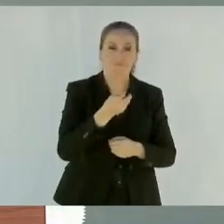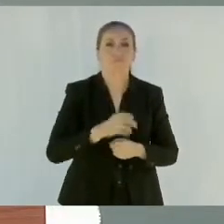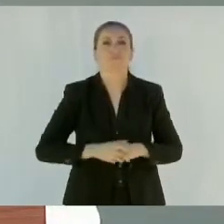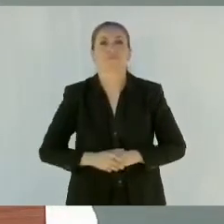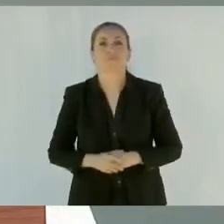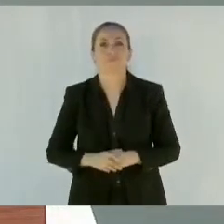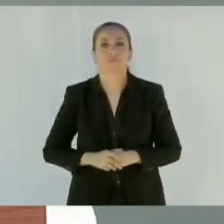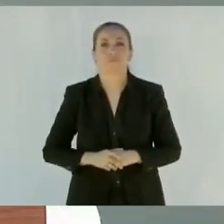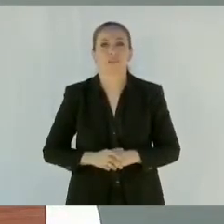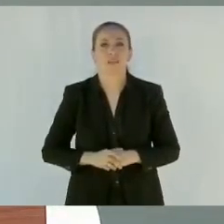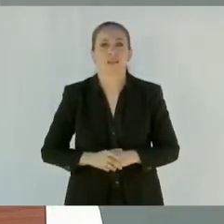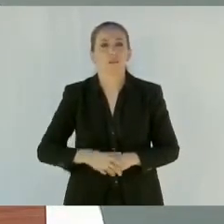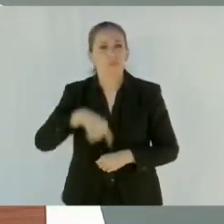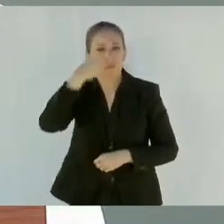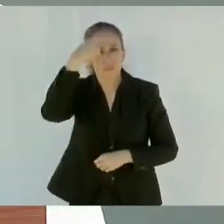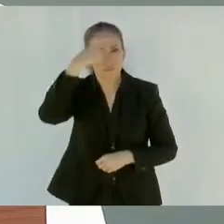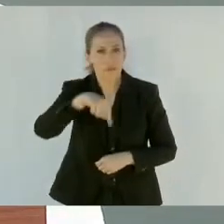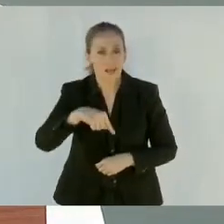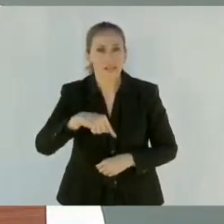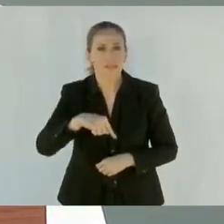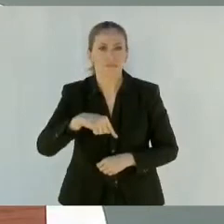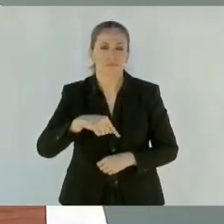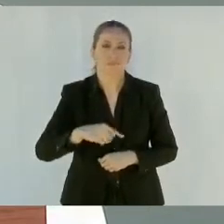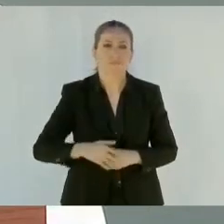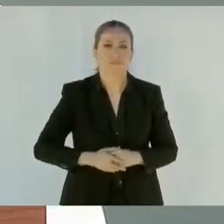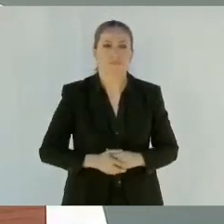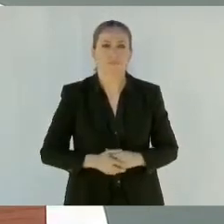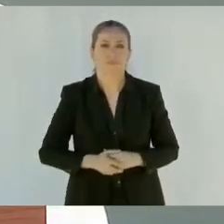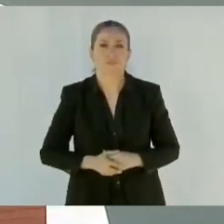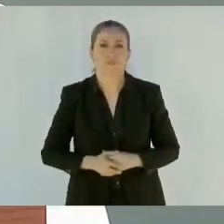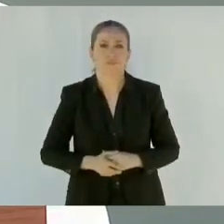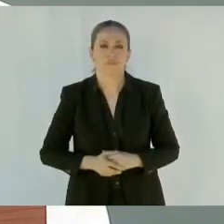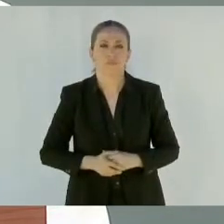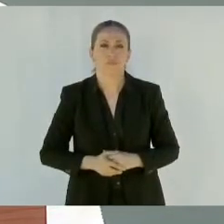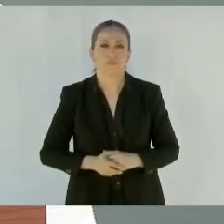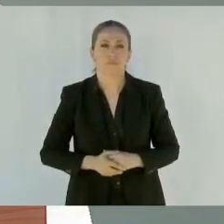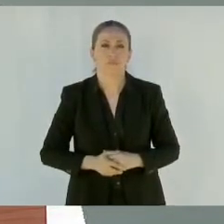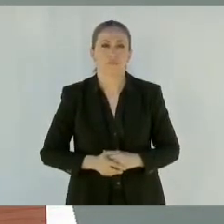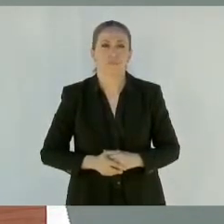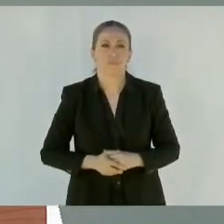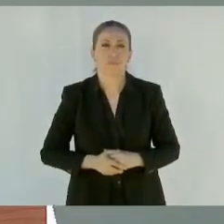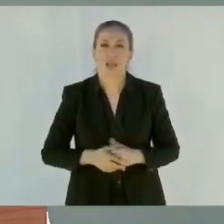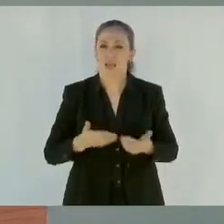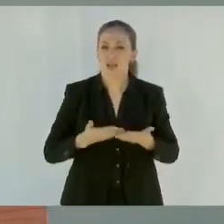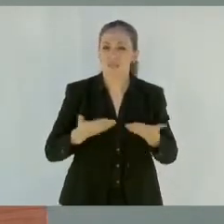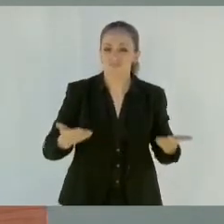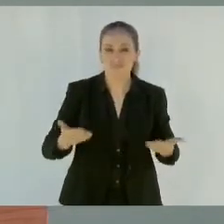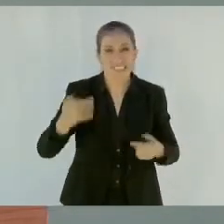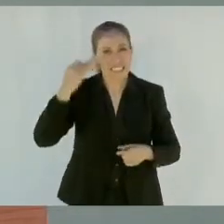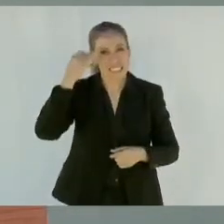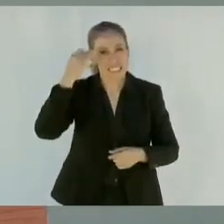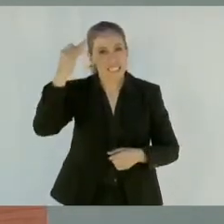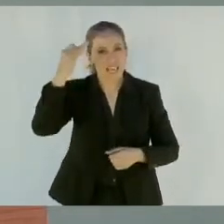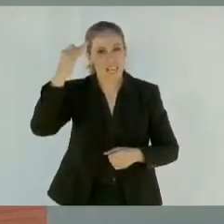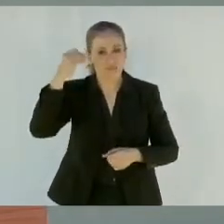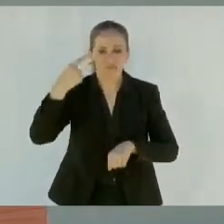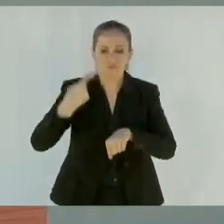estamos enfrentando la terrible pandemia de COVID